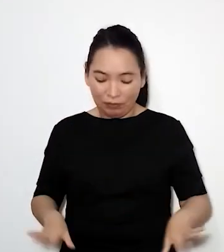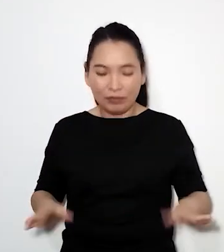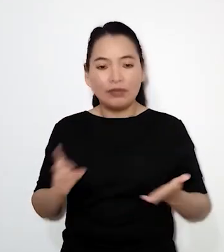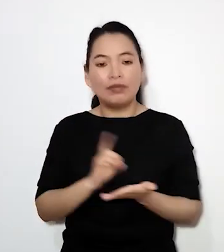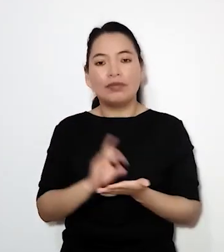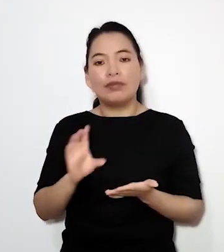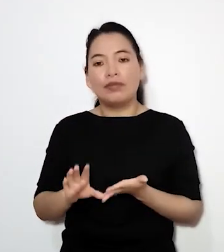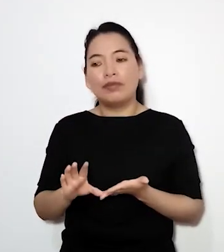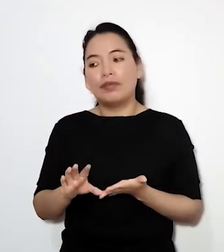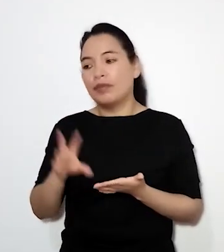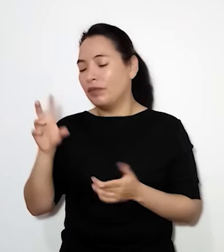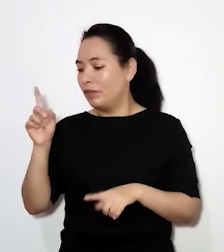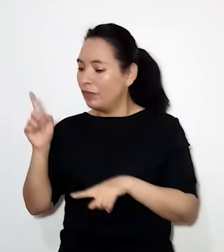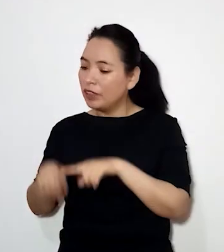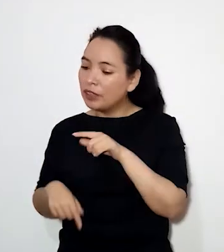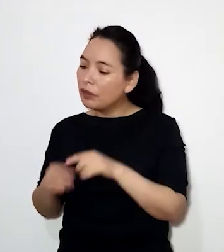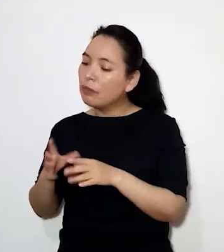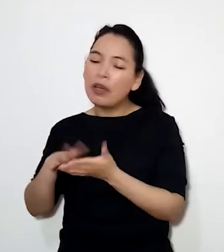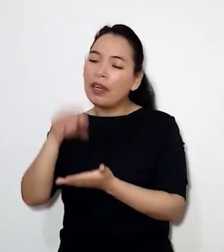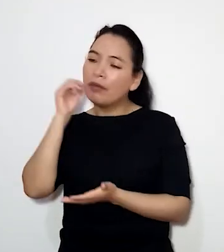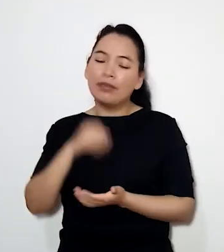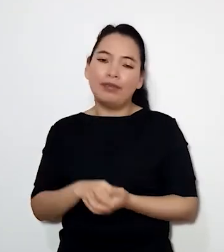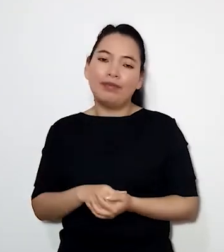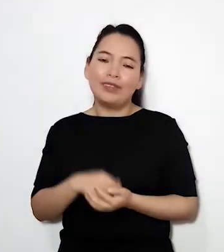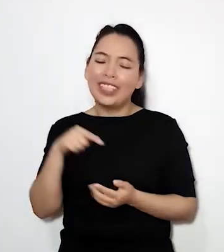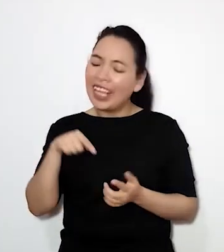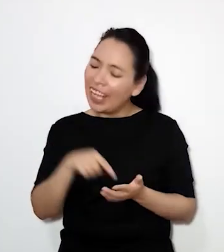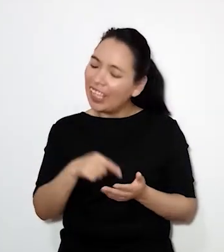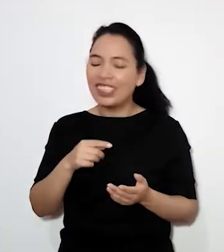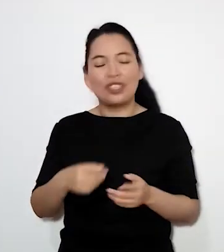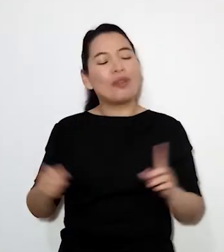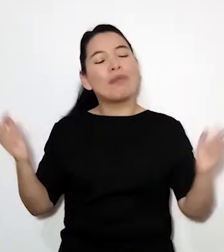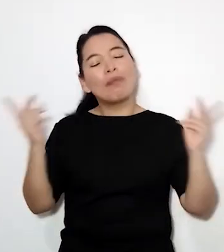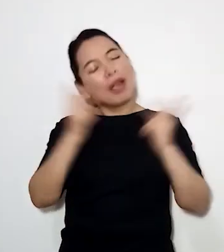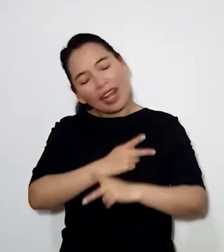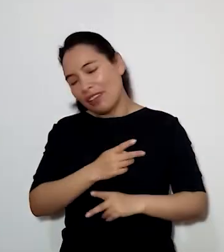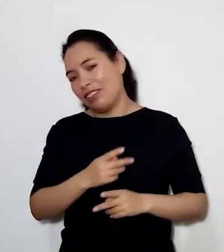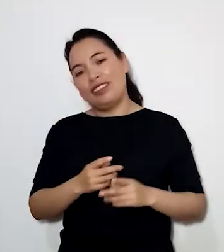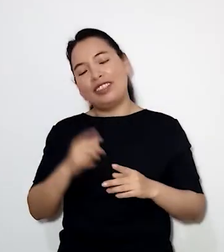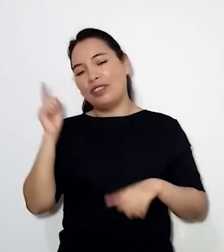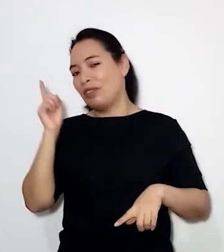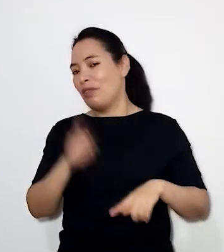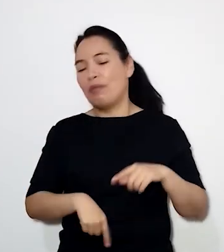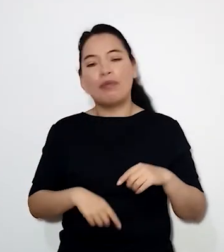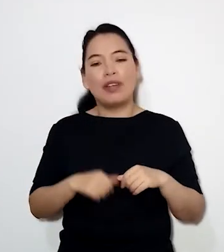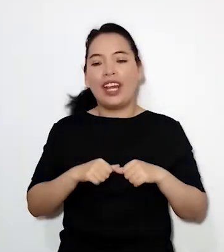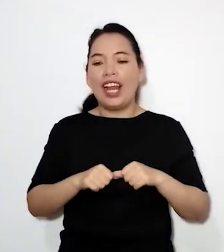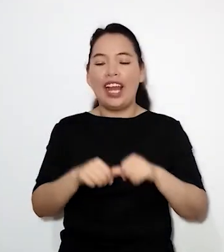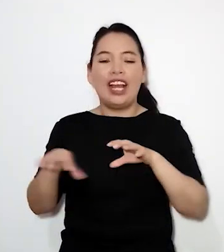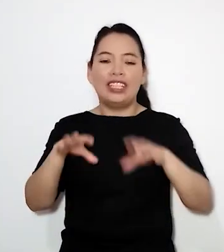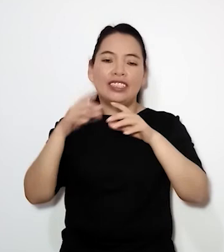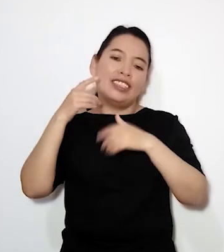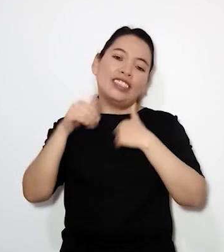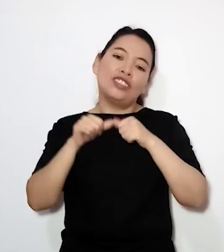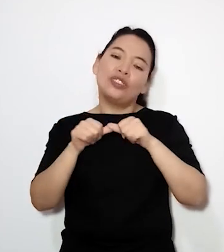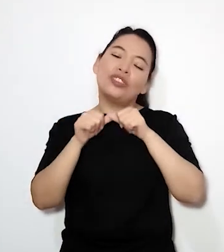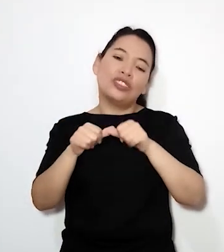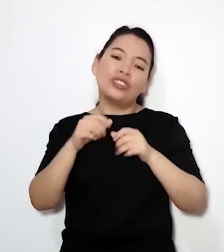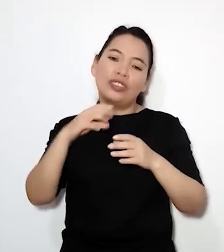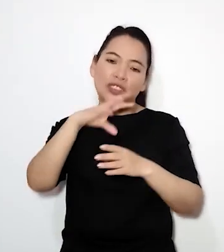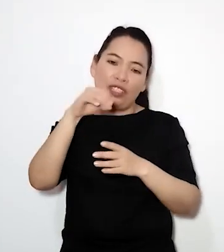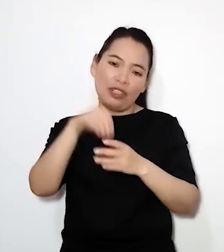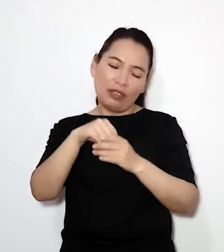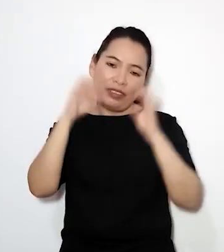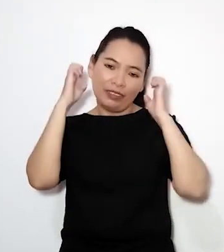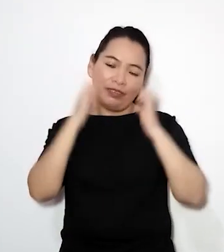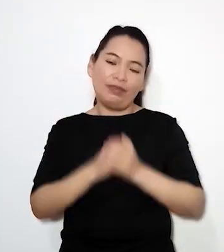aprender. Ese es el estigma más grande que impide la educación inclusiva. Y por lo tanto estamos diciendo que los niños con discapacidad